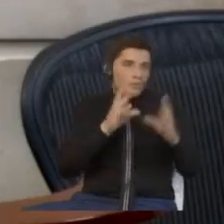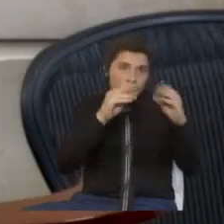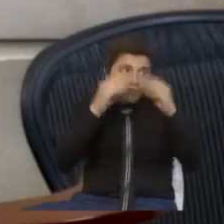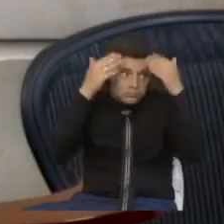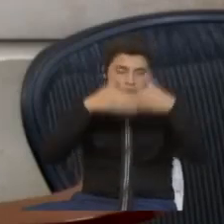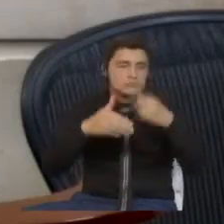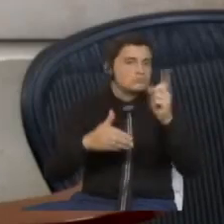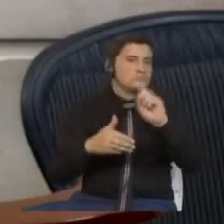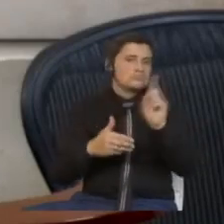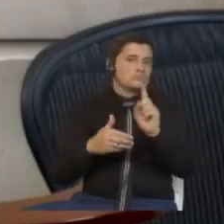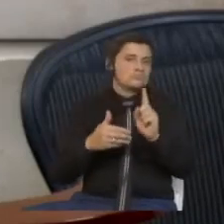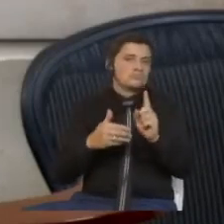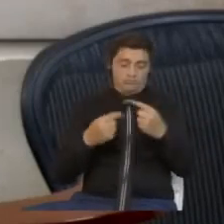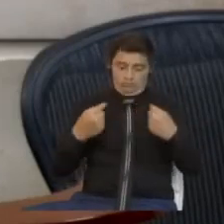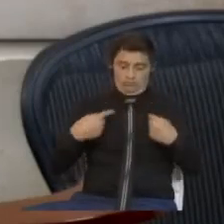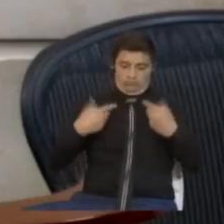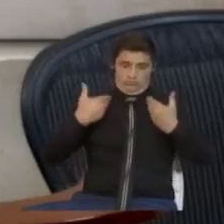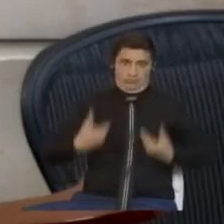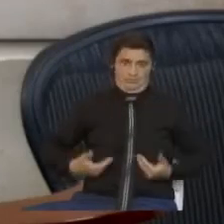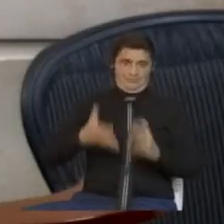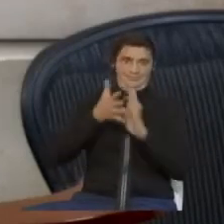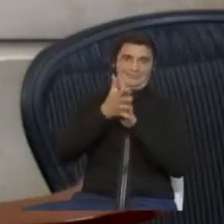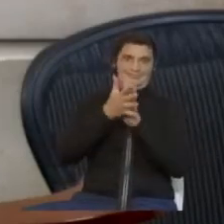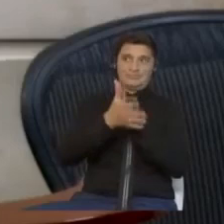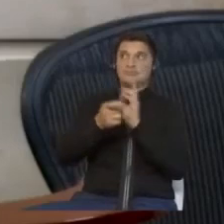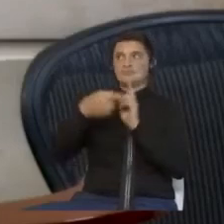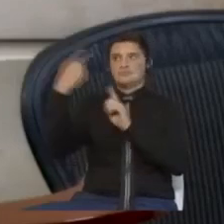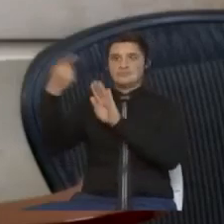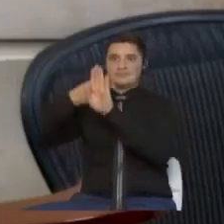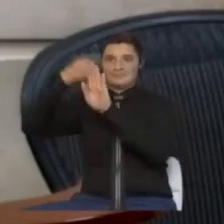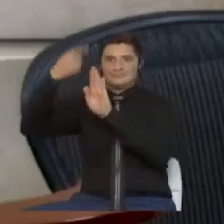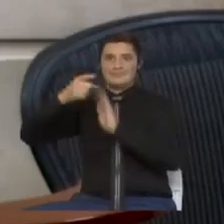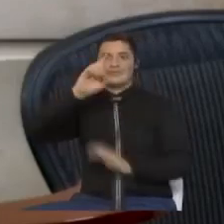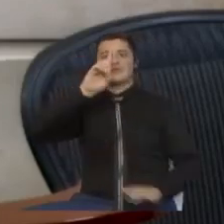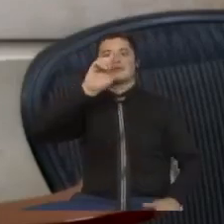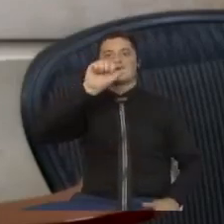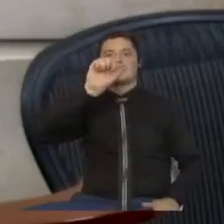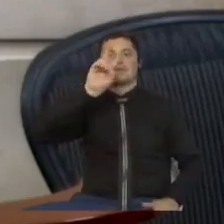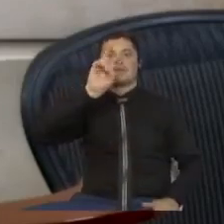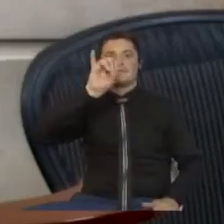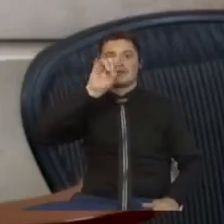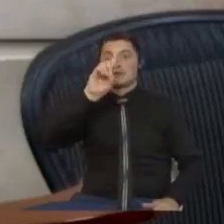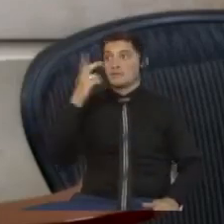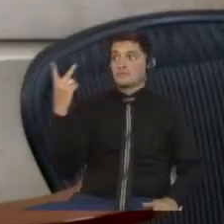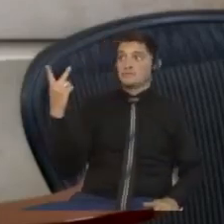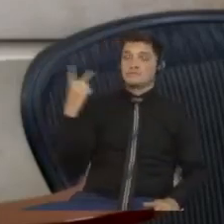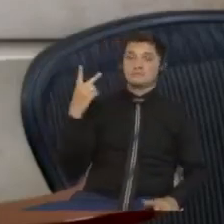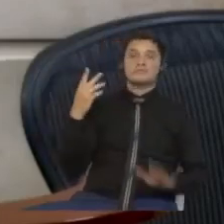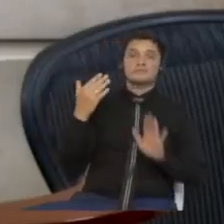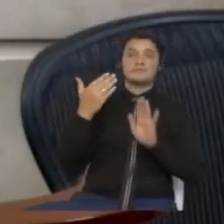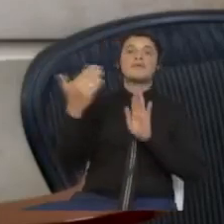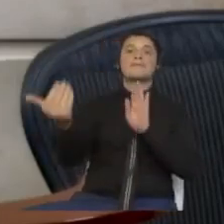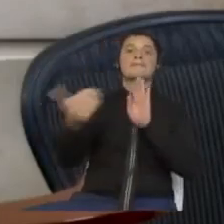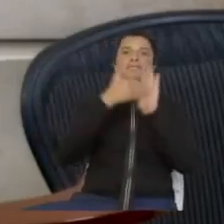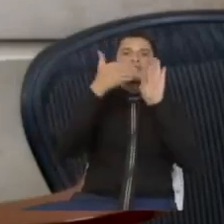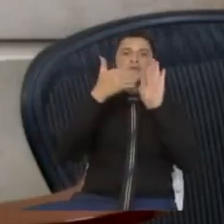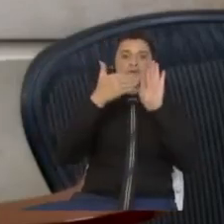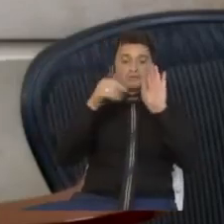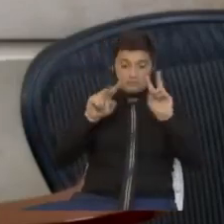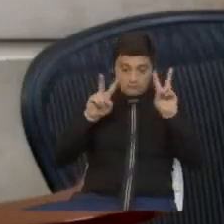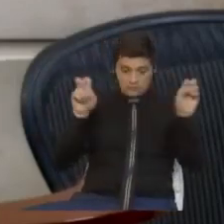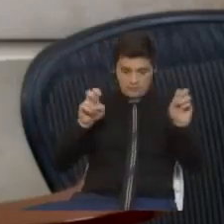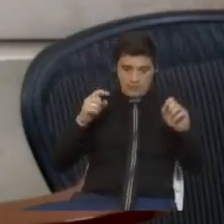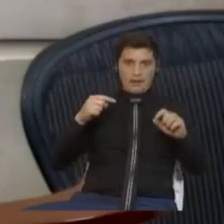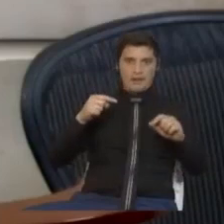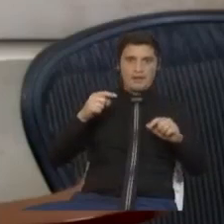quien les habla y el presidente david rasero ha sido denunciado por cumplir con este